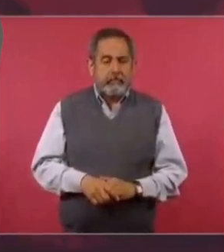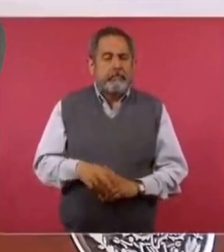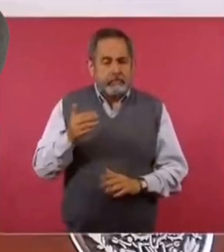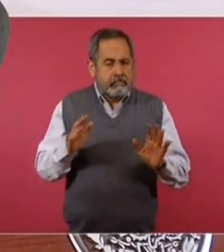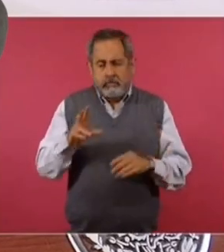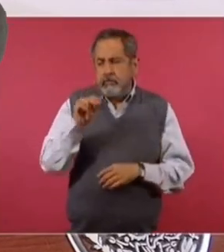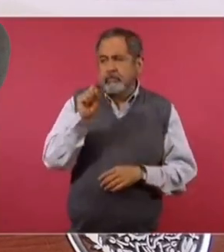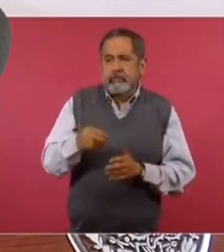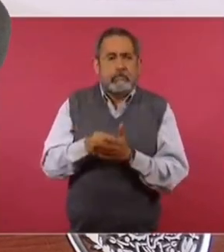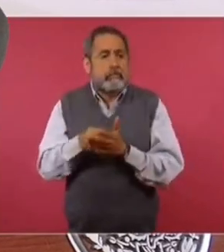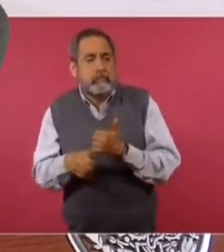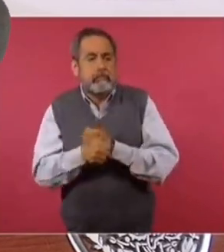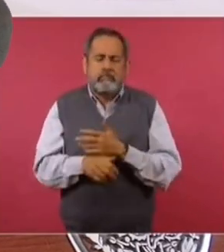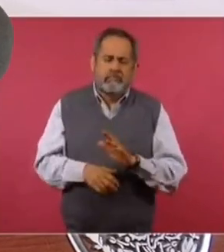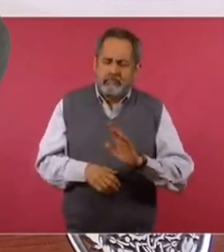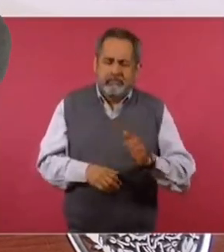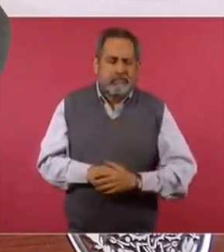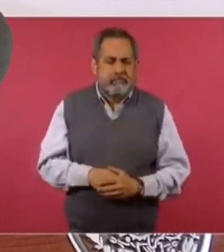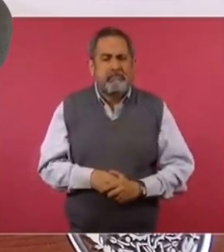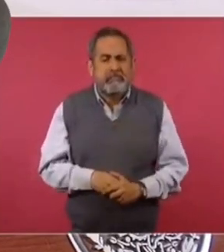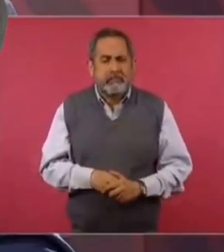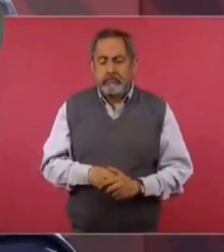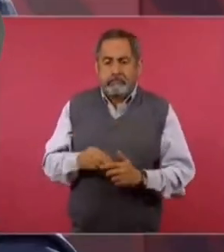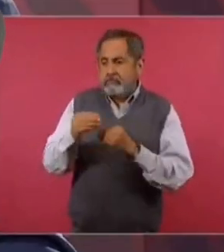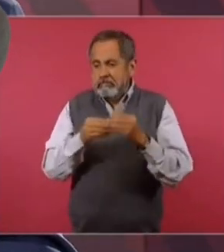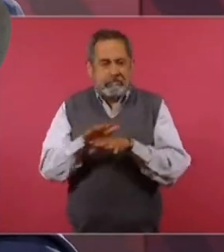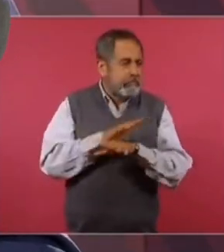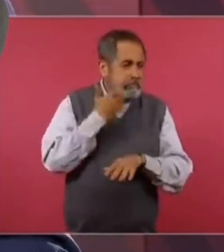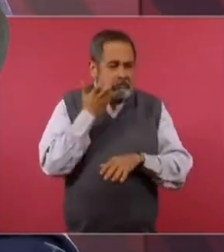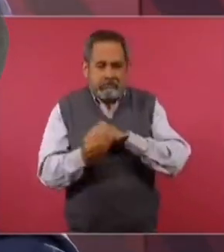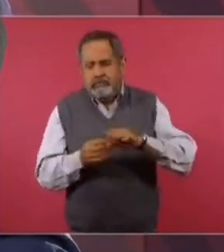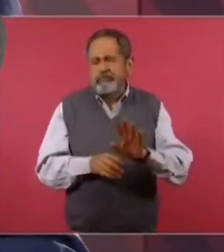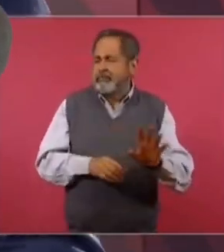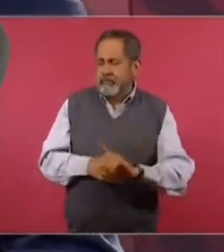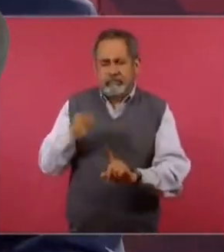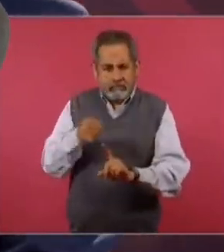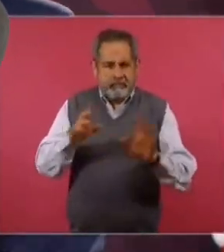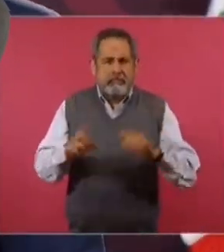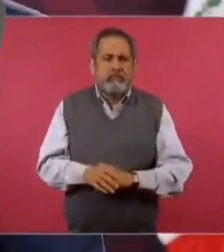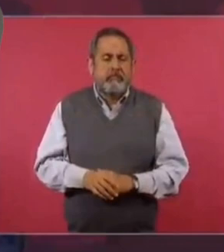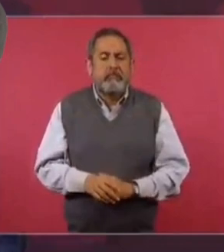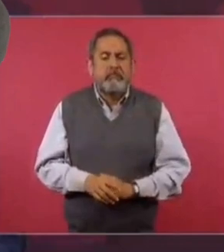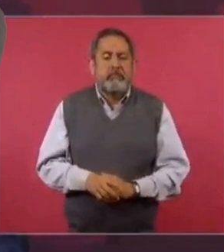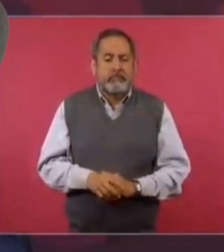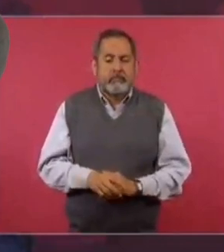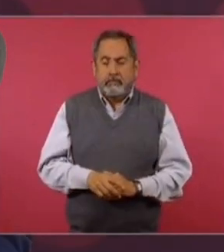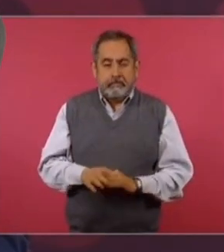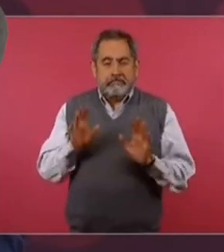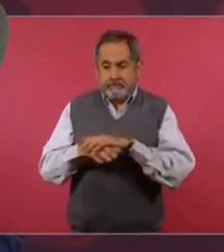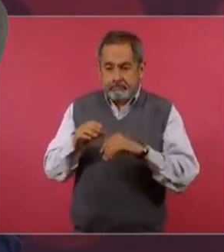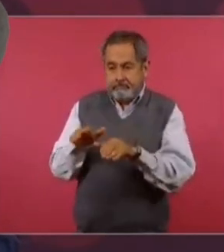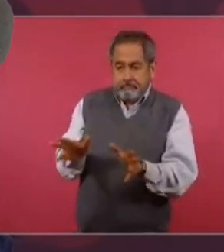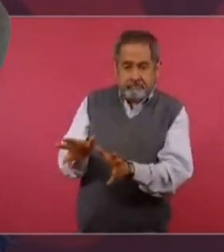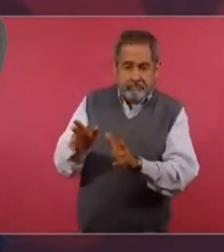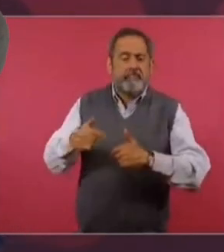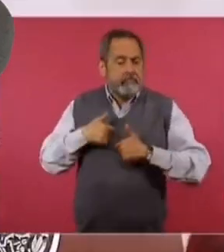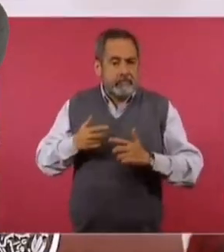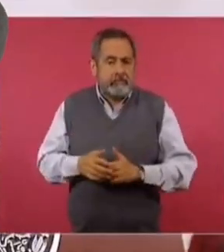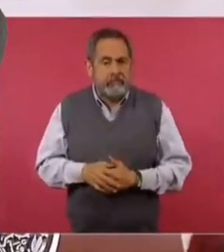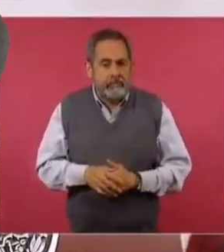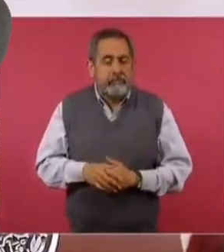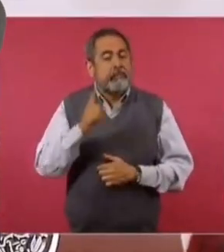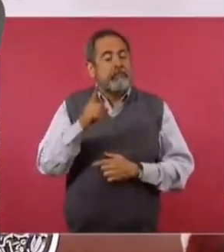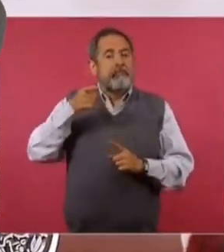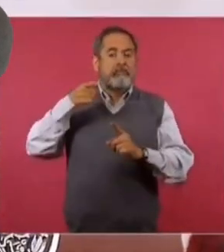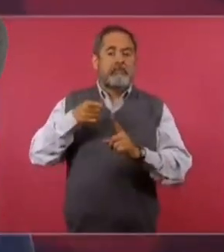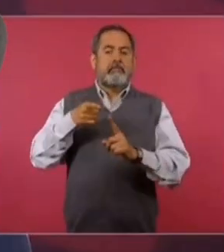Y no se trata, pues, de polemizar sobre esto, yo no tengo nada que ver, nada más que se tiene que